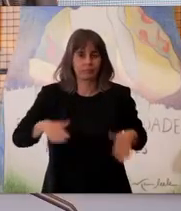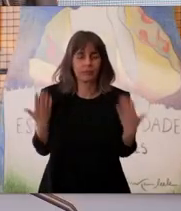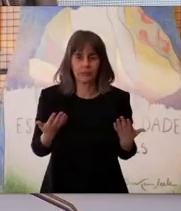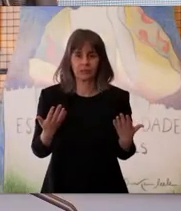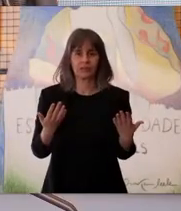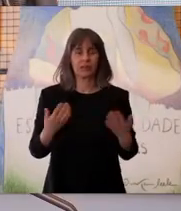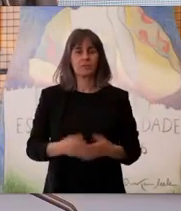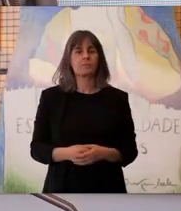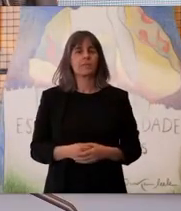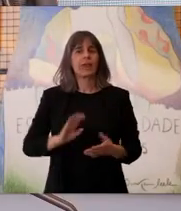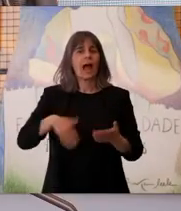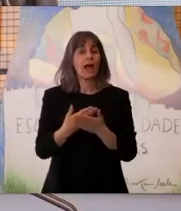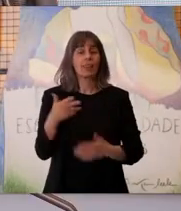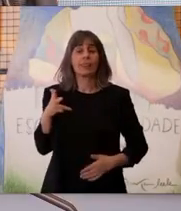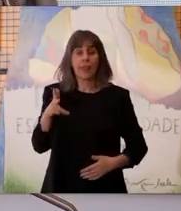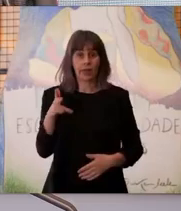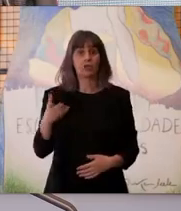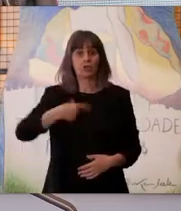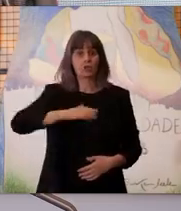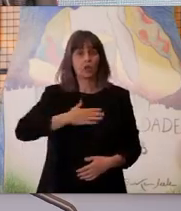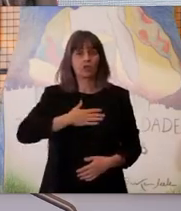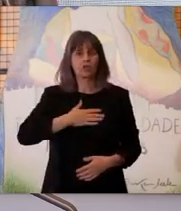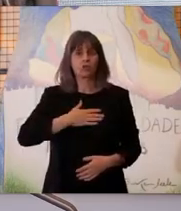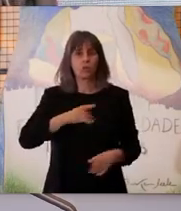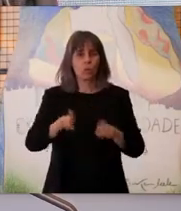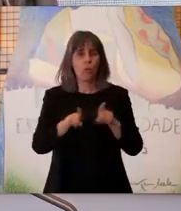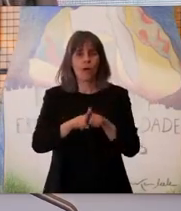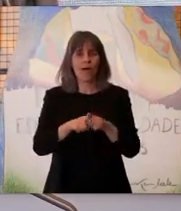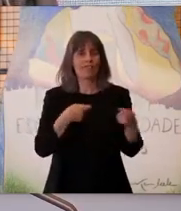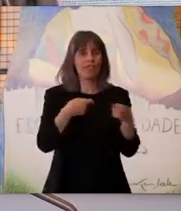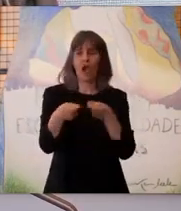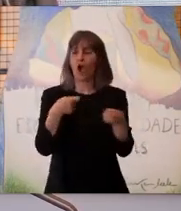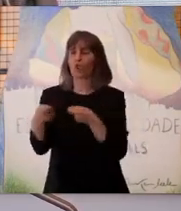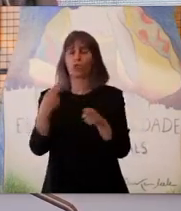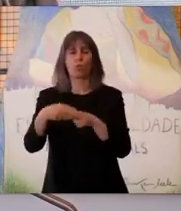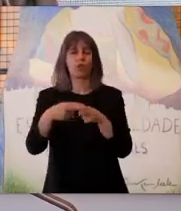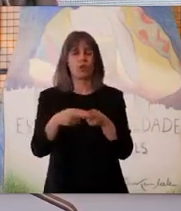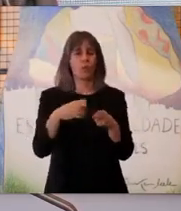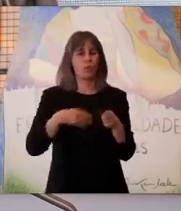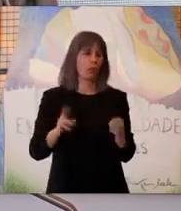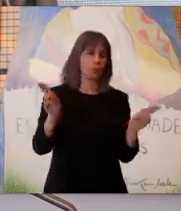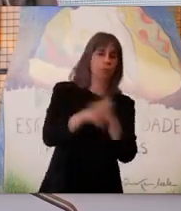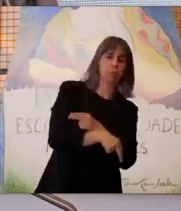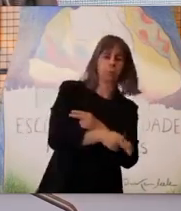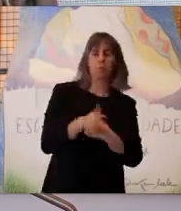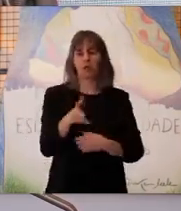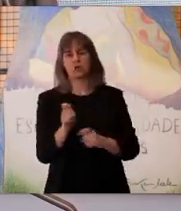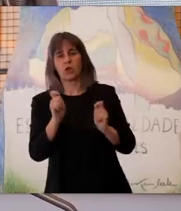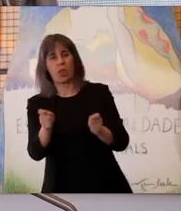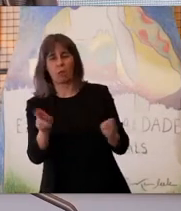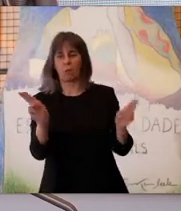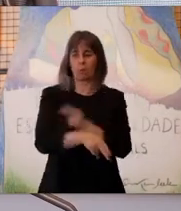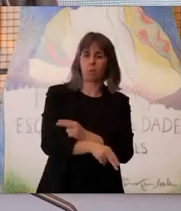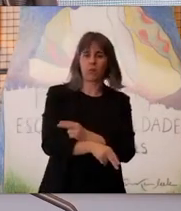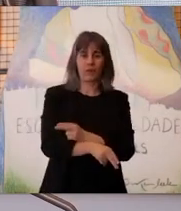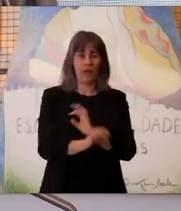derechos se transaccionan políticamente con una facilidad pasmosa no quiero decir que aquí vaya